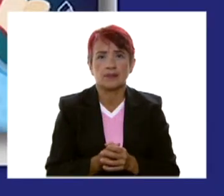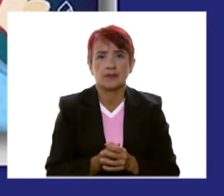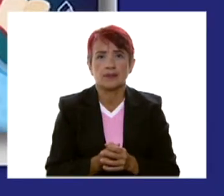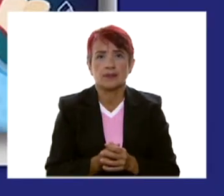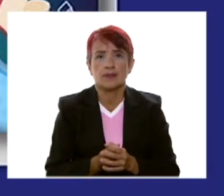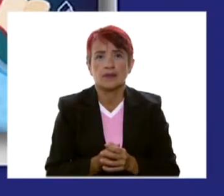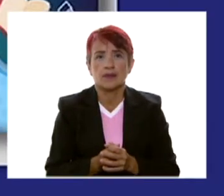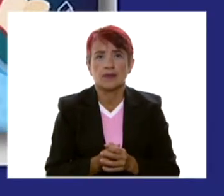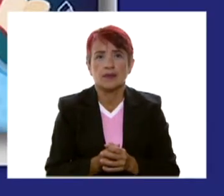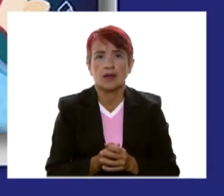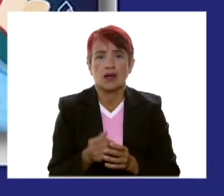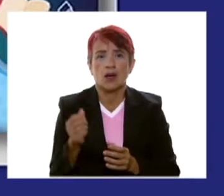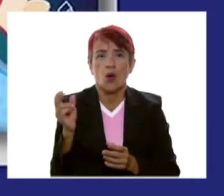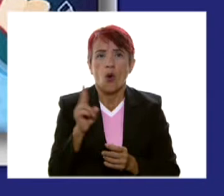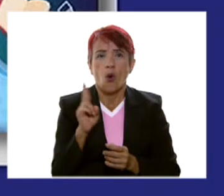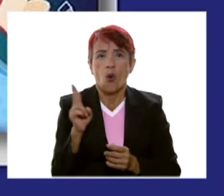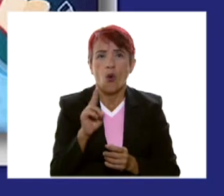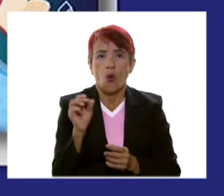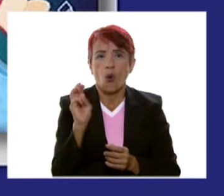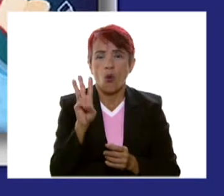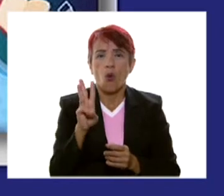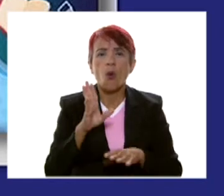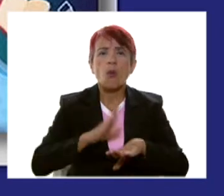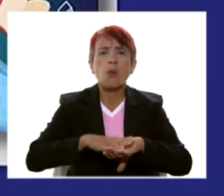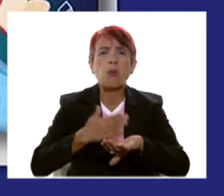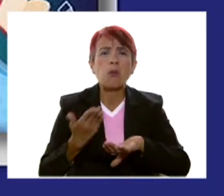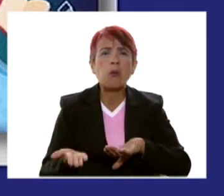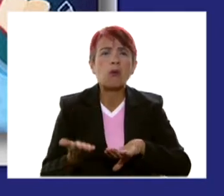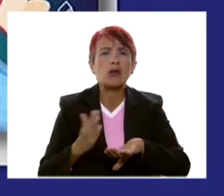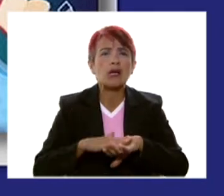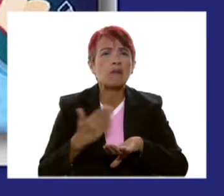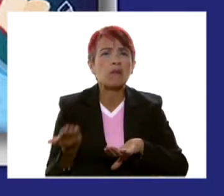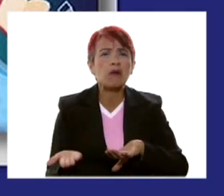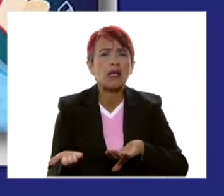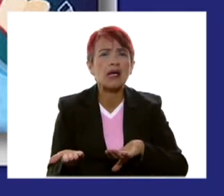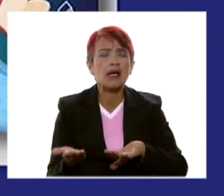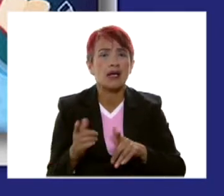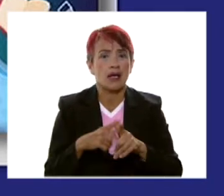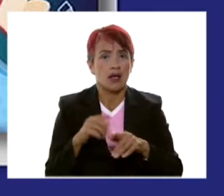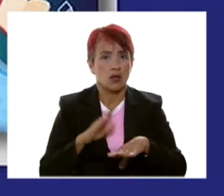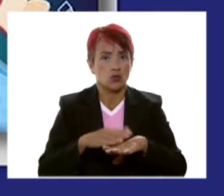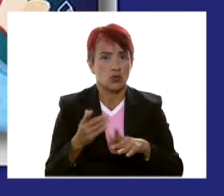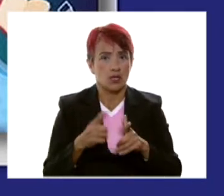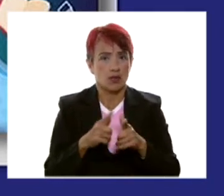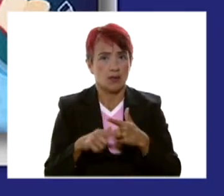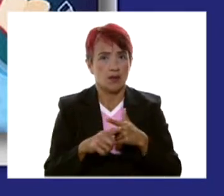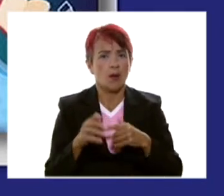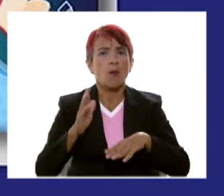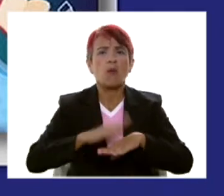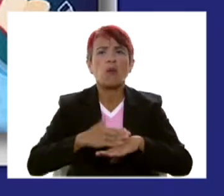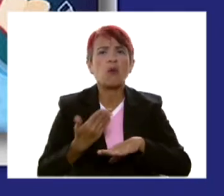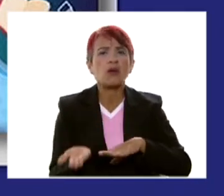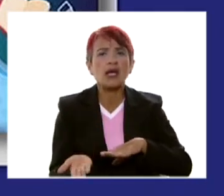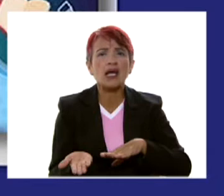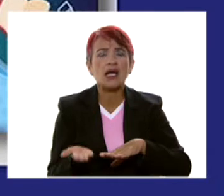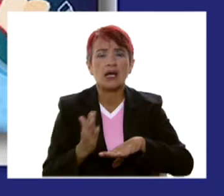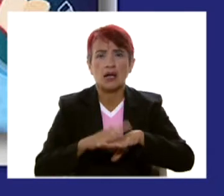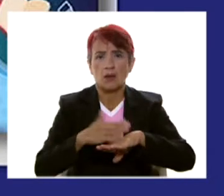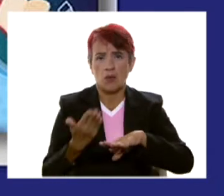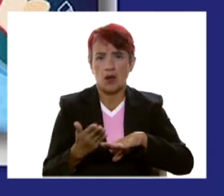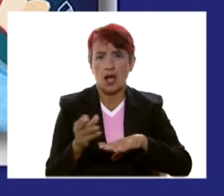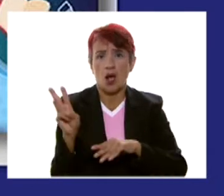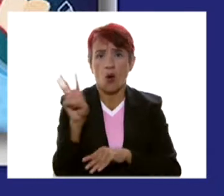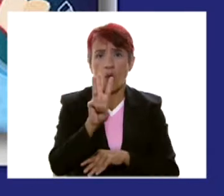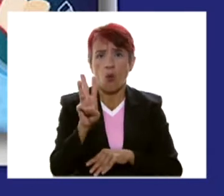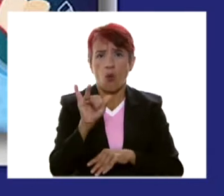because. Why y because. Usamos why para decir por qué. Ya hemos visto cuando